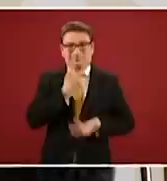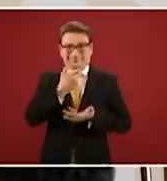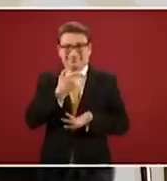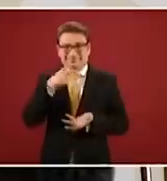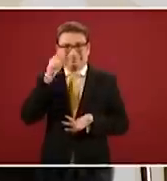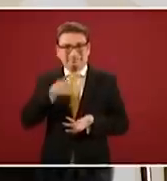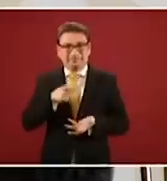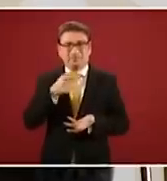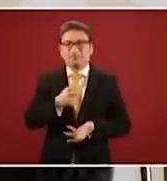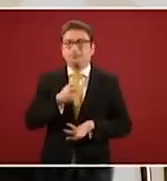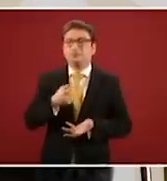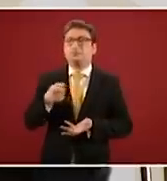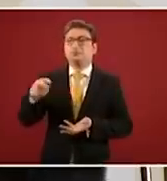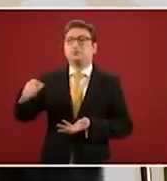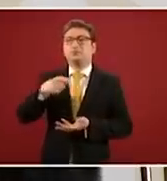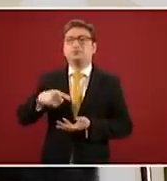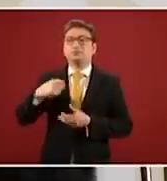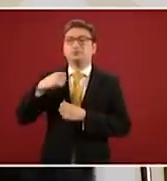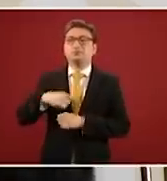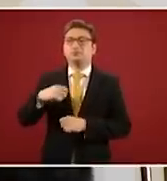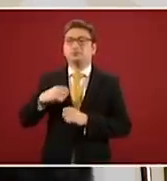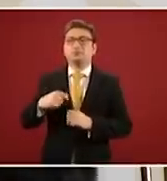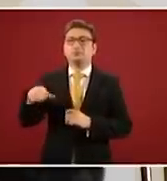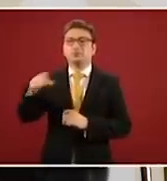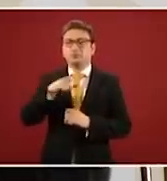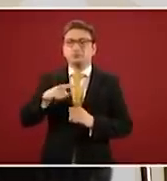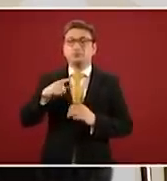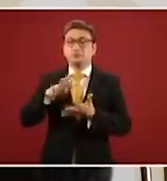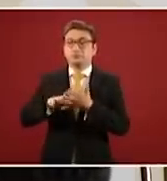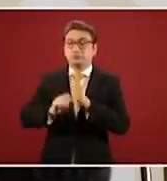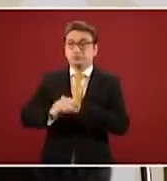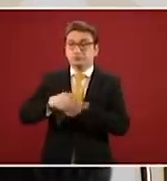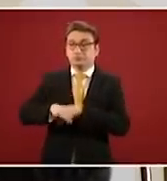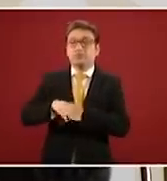se les podía pagar las fianzas.